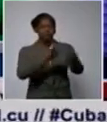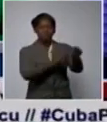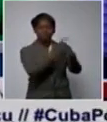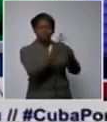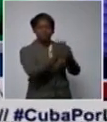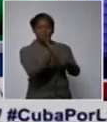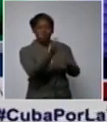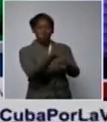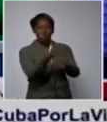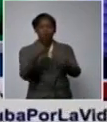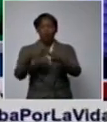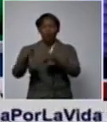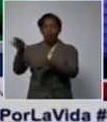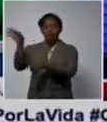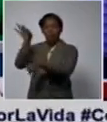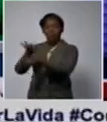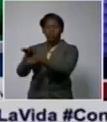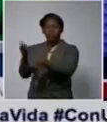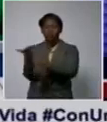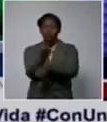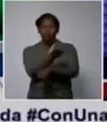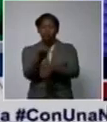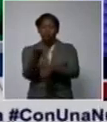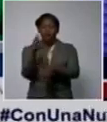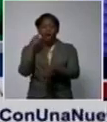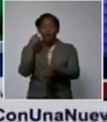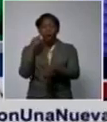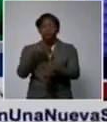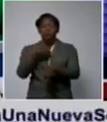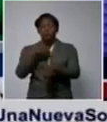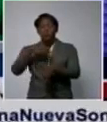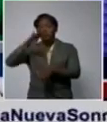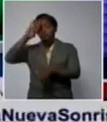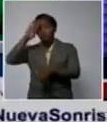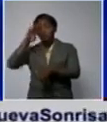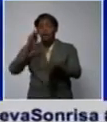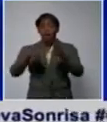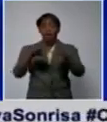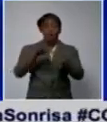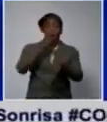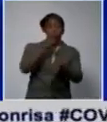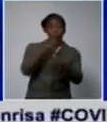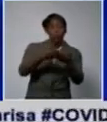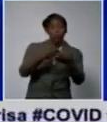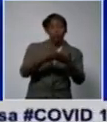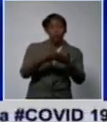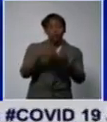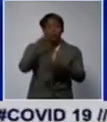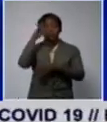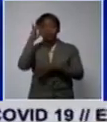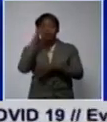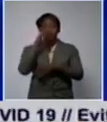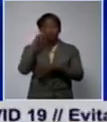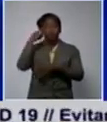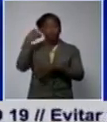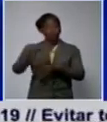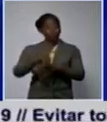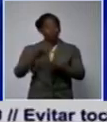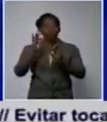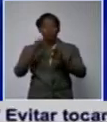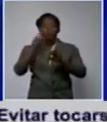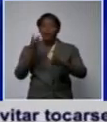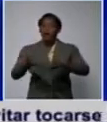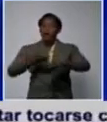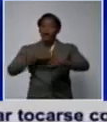la evolución del cuadro clínico y en el diagnóstico. ¿Existen pruebas confirmatorias? Porque hay pruebas confirmatorias. Para COVID no tengo